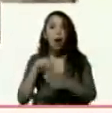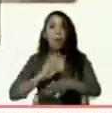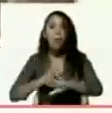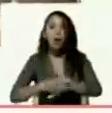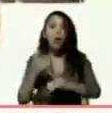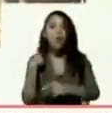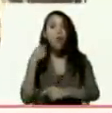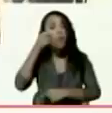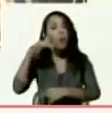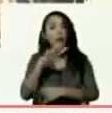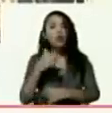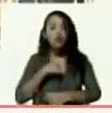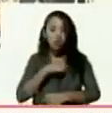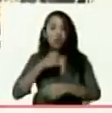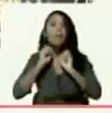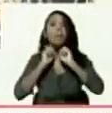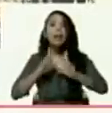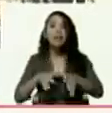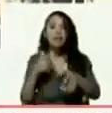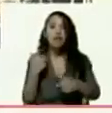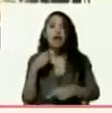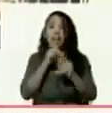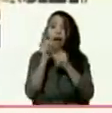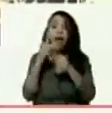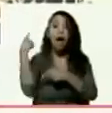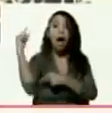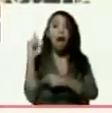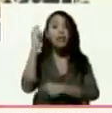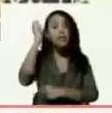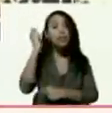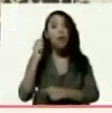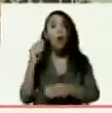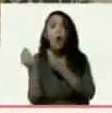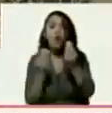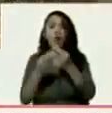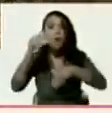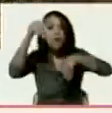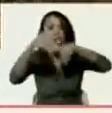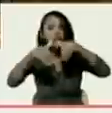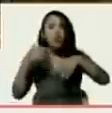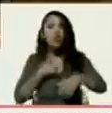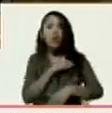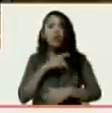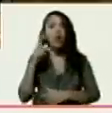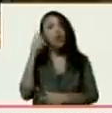perdimos. Y ahí están nuestros diputados. Ahora, ¿cómo votaron nuestros diputados?